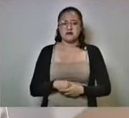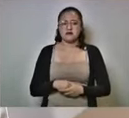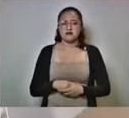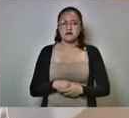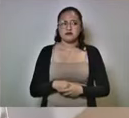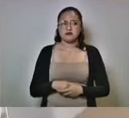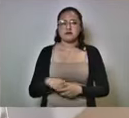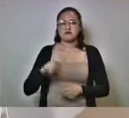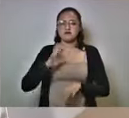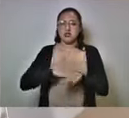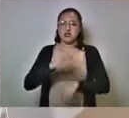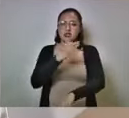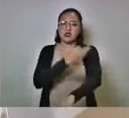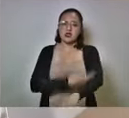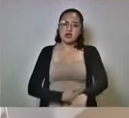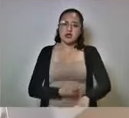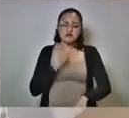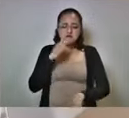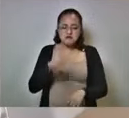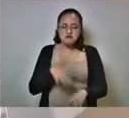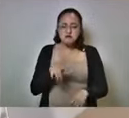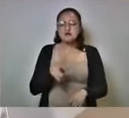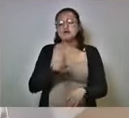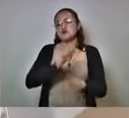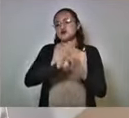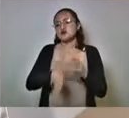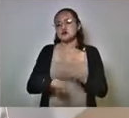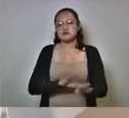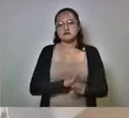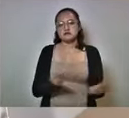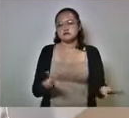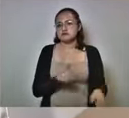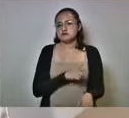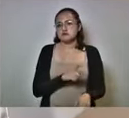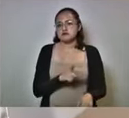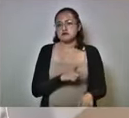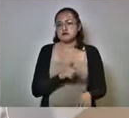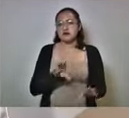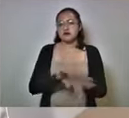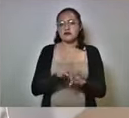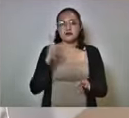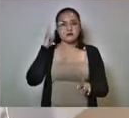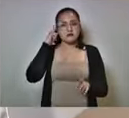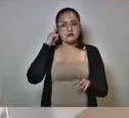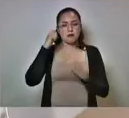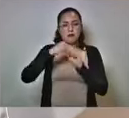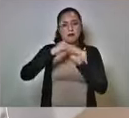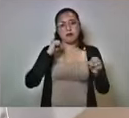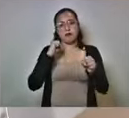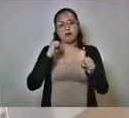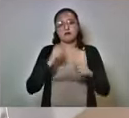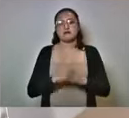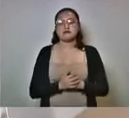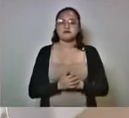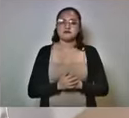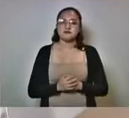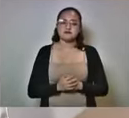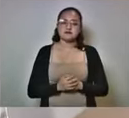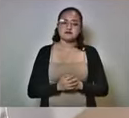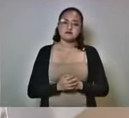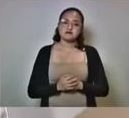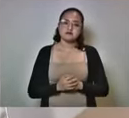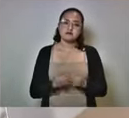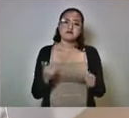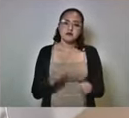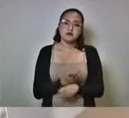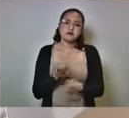Más tarde se le encontró muerto por fractura cráneoencefálica. Ese